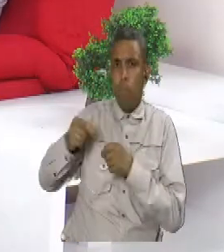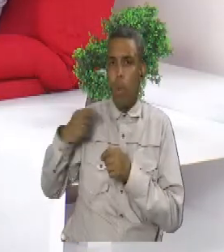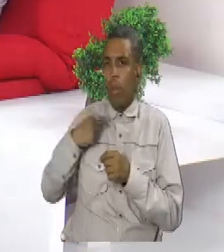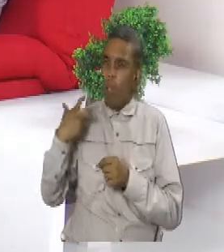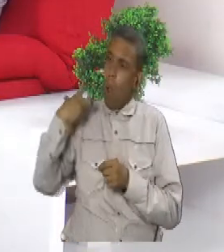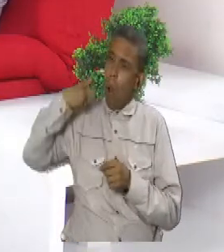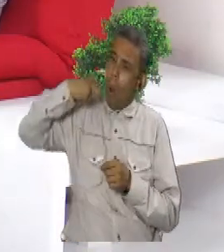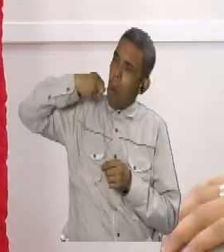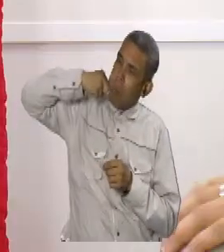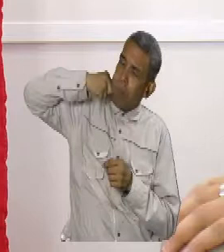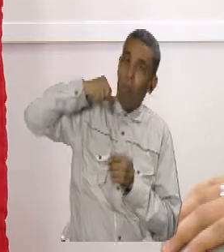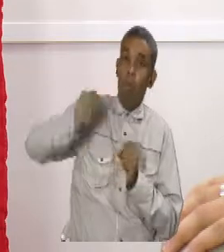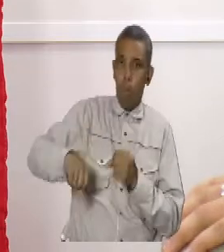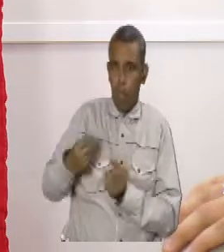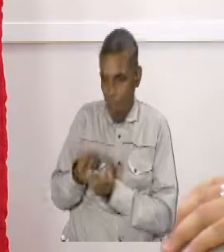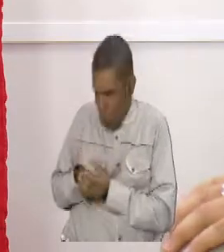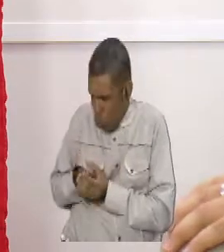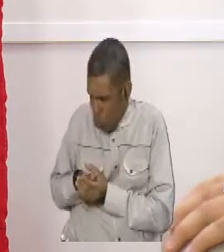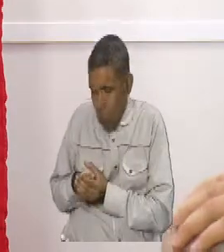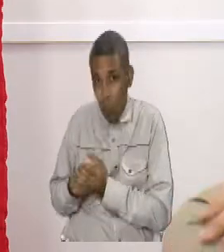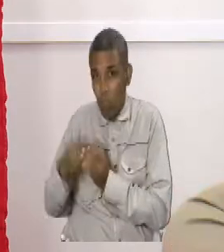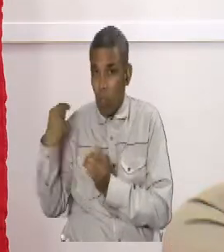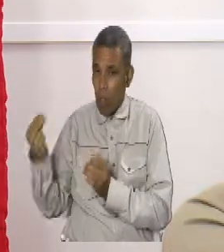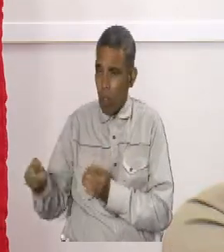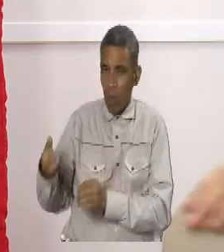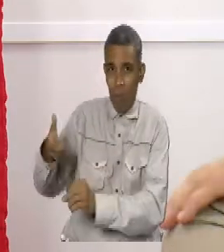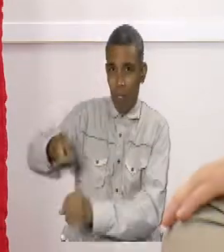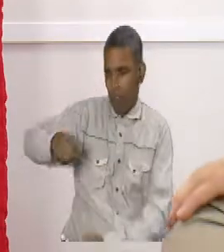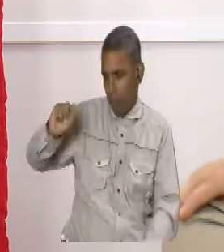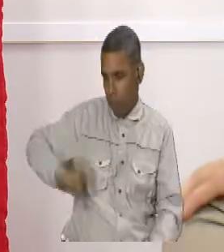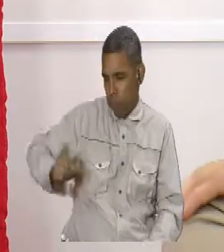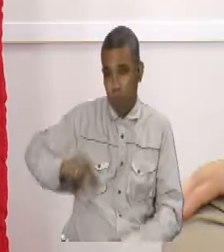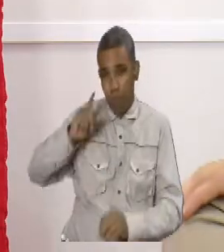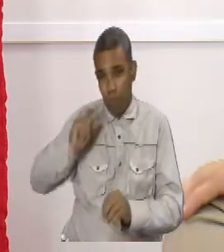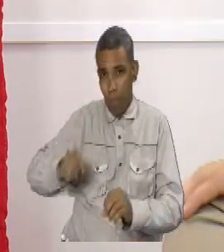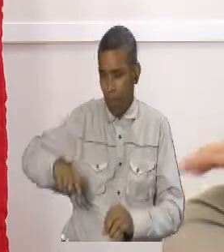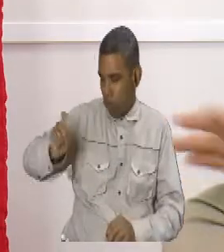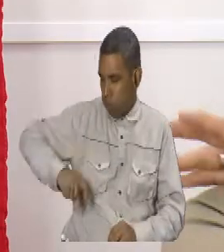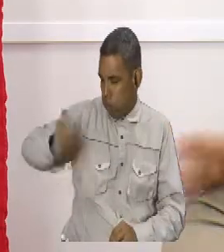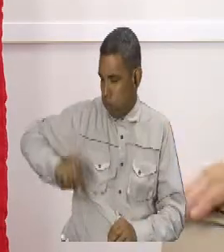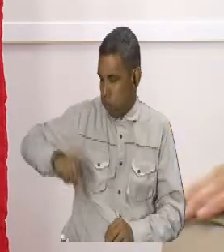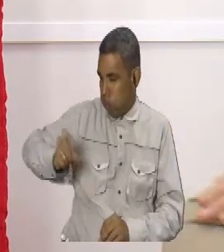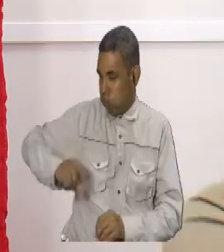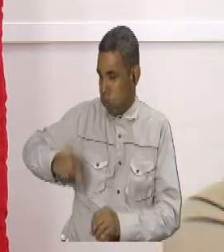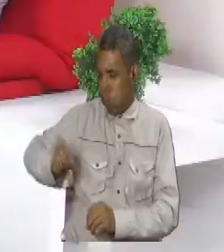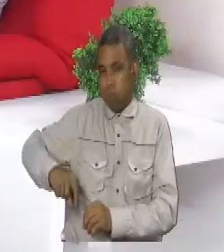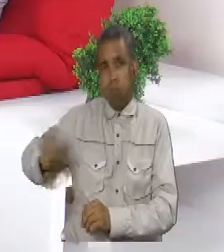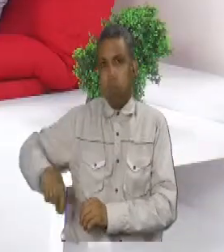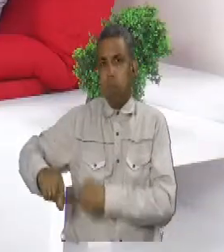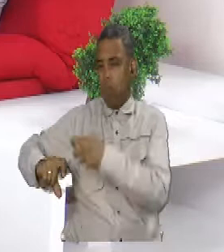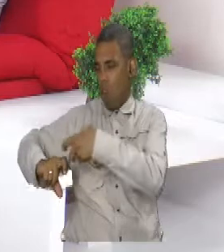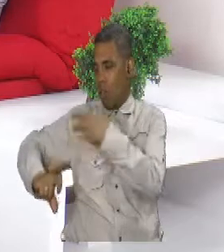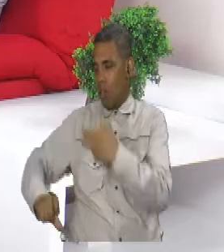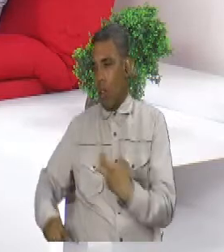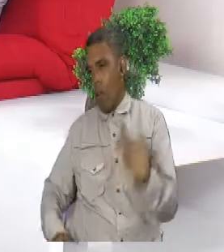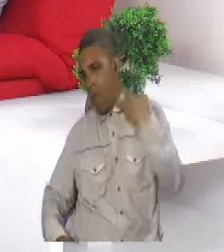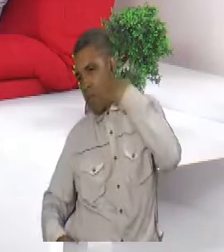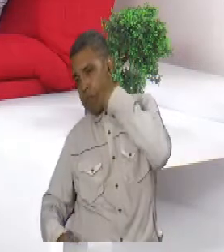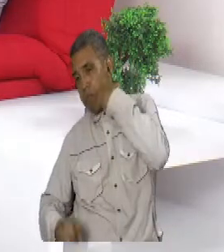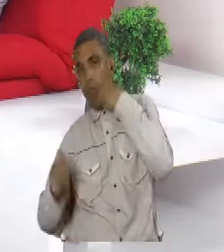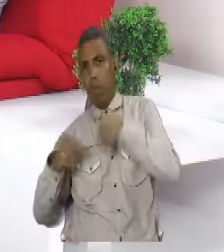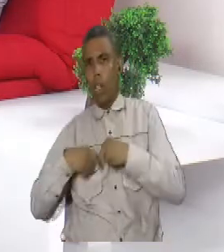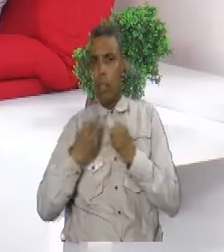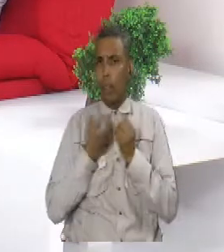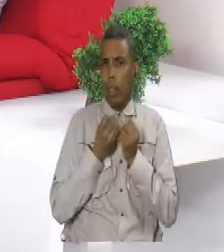podemos acelerar la salida de la barba, la salida del cabello? ¿Cómo se puede estimular? Hay diferentes tipos, abordando el problema. Primero, abordando el problema